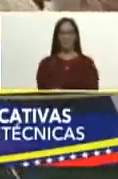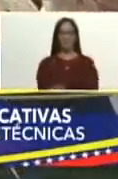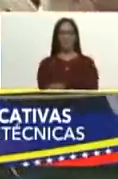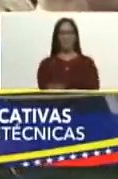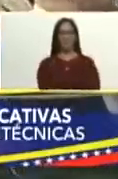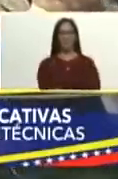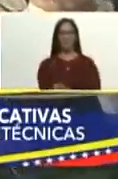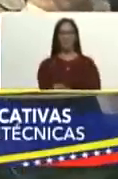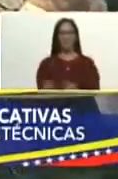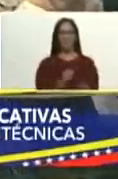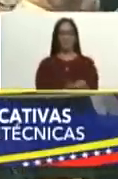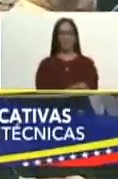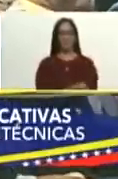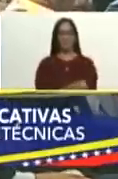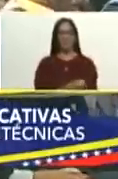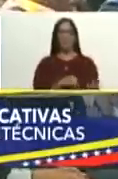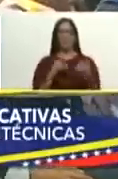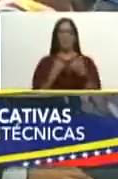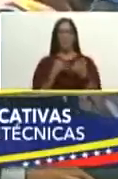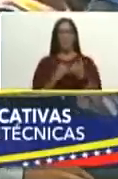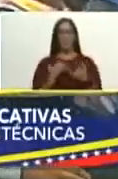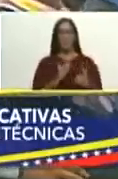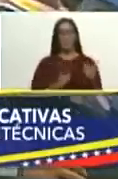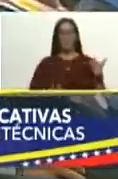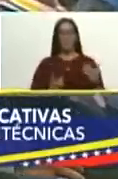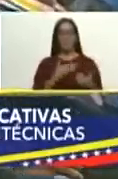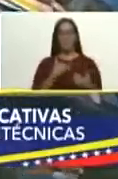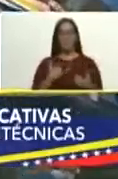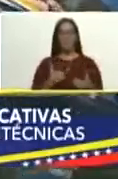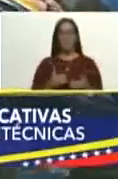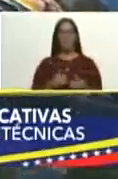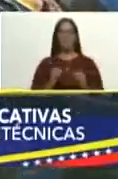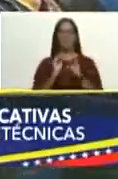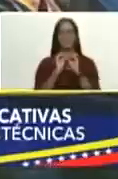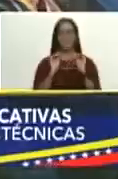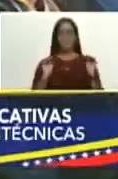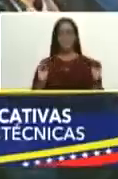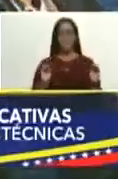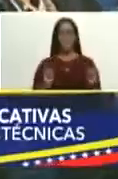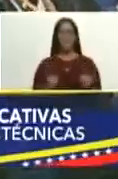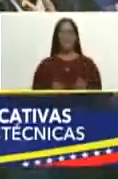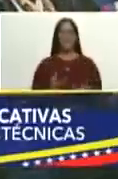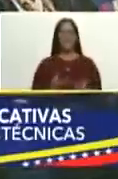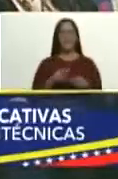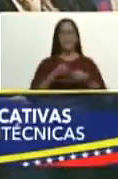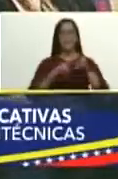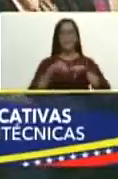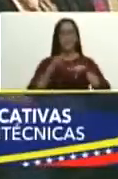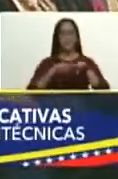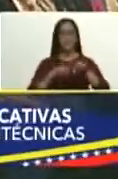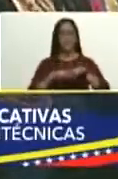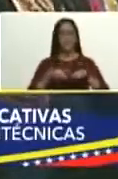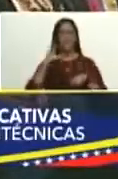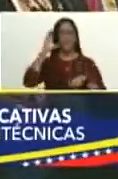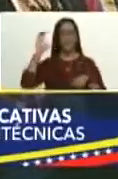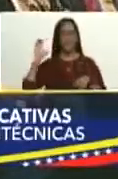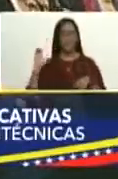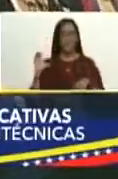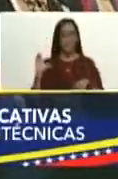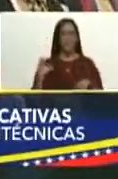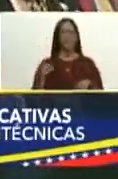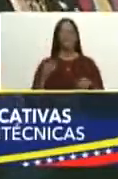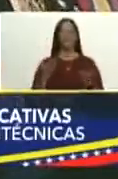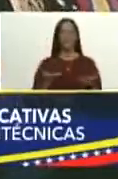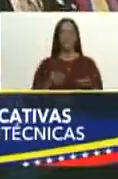Por último, presidente, quiero comentarle que esta construcción en cada estado, en cada región del país, se da en